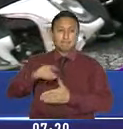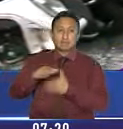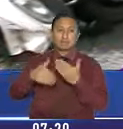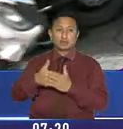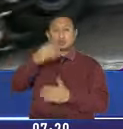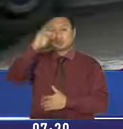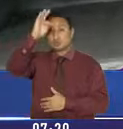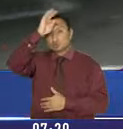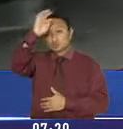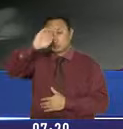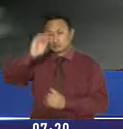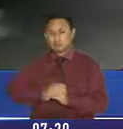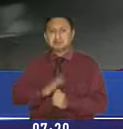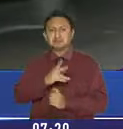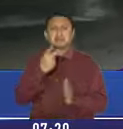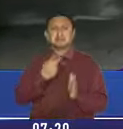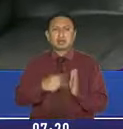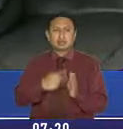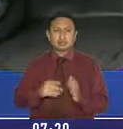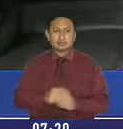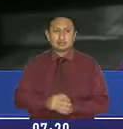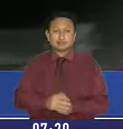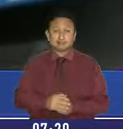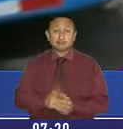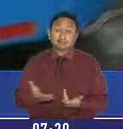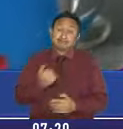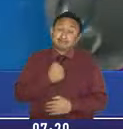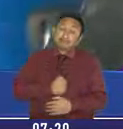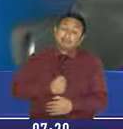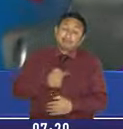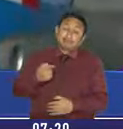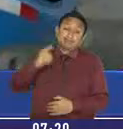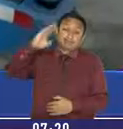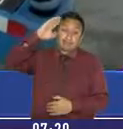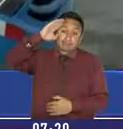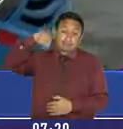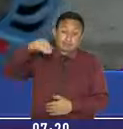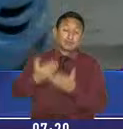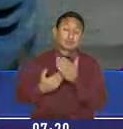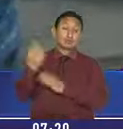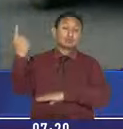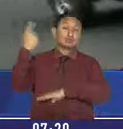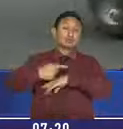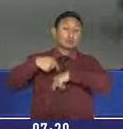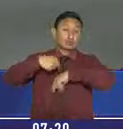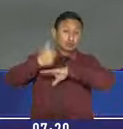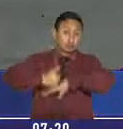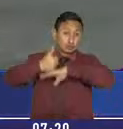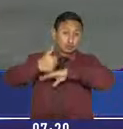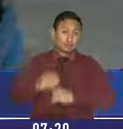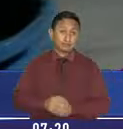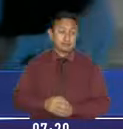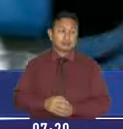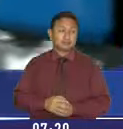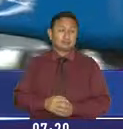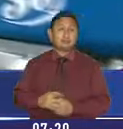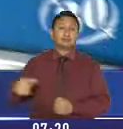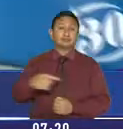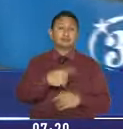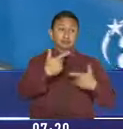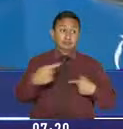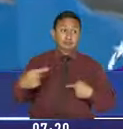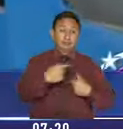Los agentes lastimosamente han dicho que ahora la nueva disposición de las autoridades es que tras un accidente de tránsito no pueden dar ya